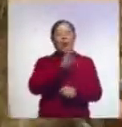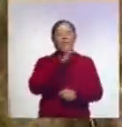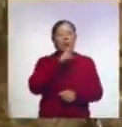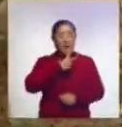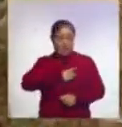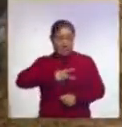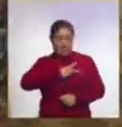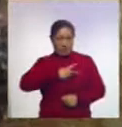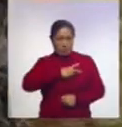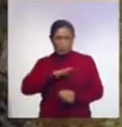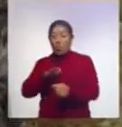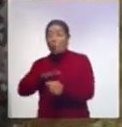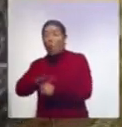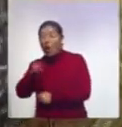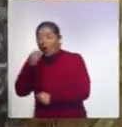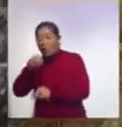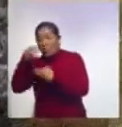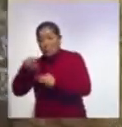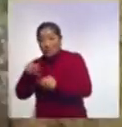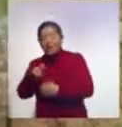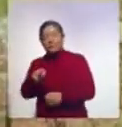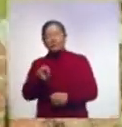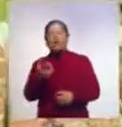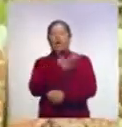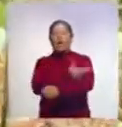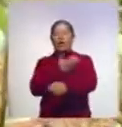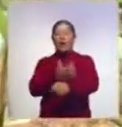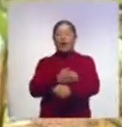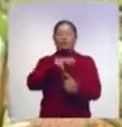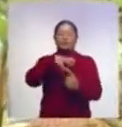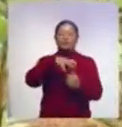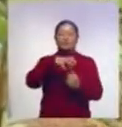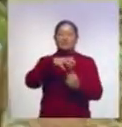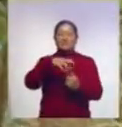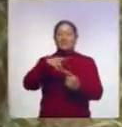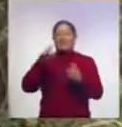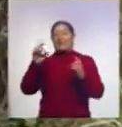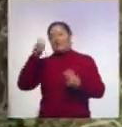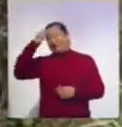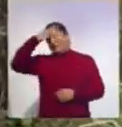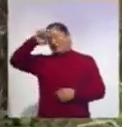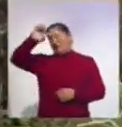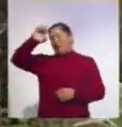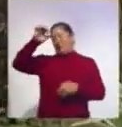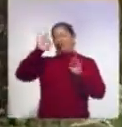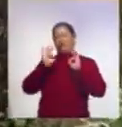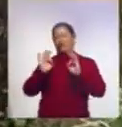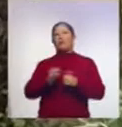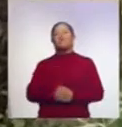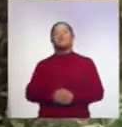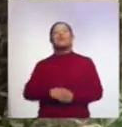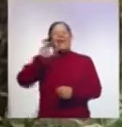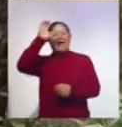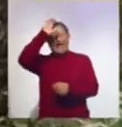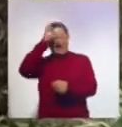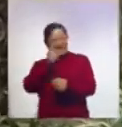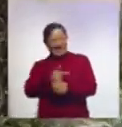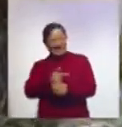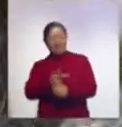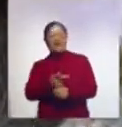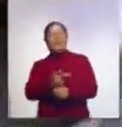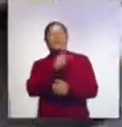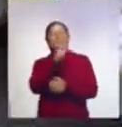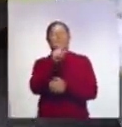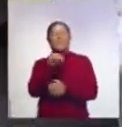de una experta y por un honguero, lo que hace de esta experiencia algo distinto. El compadrito Pancho, como lo conocen de